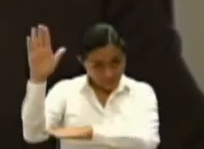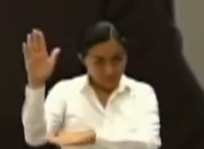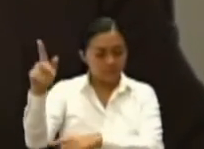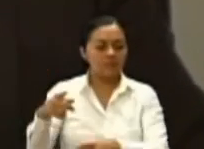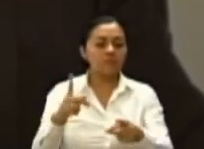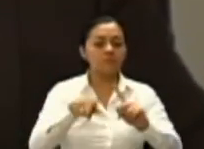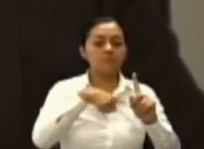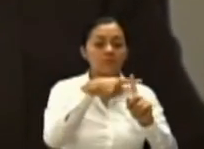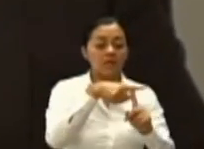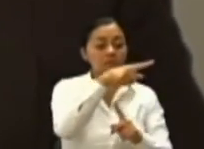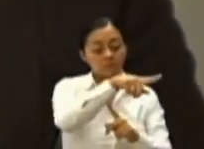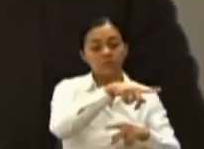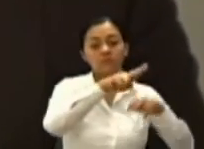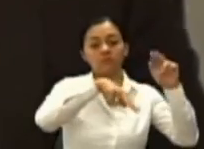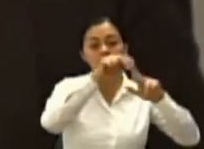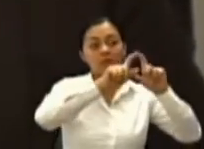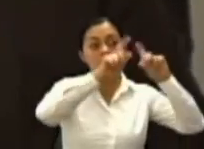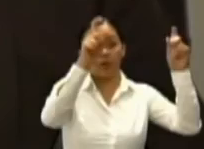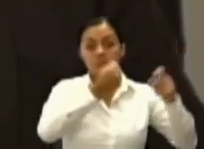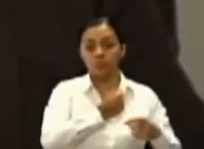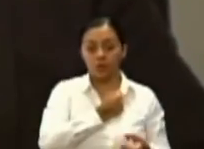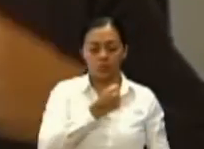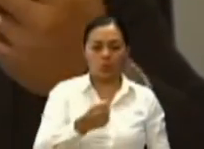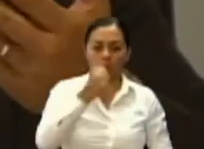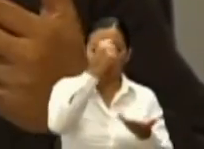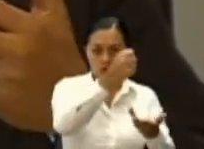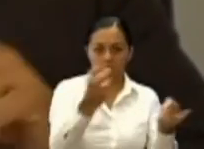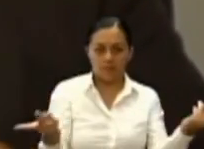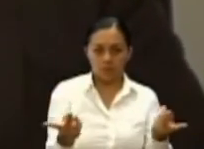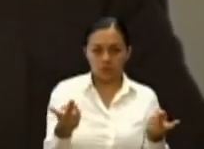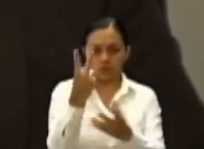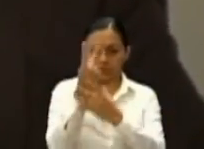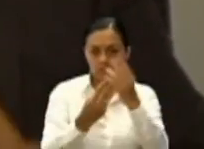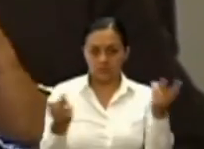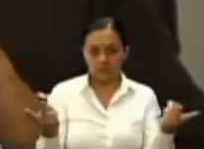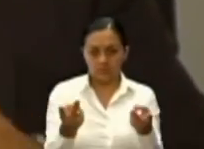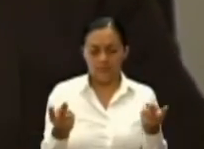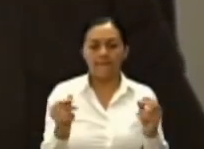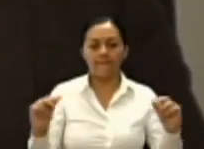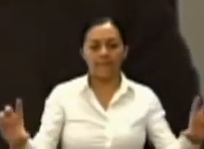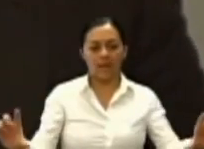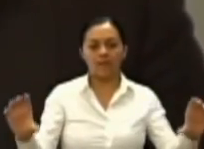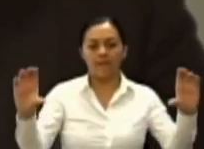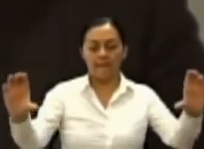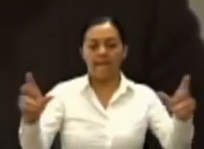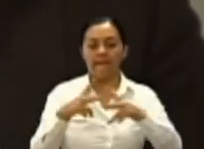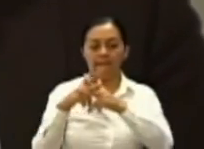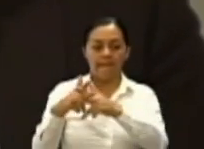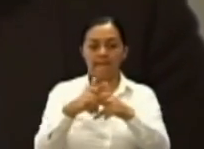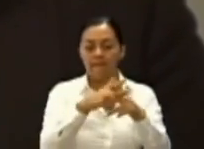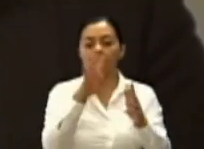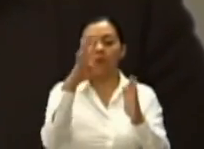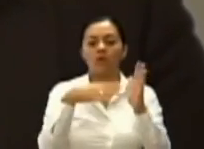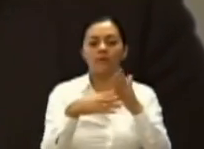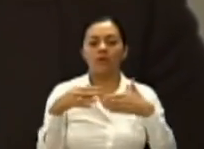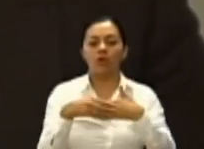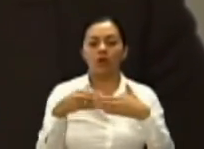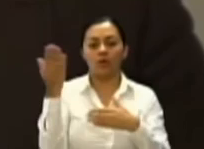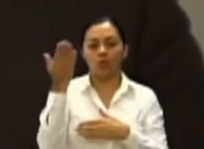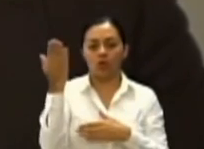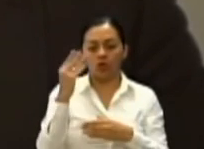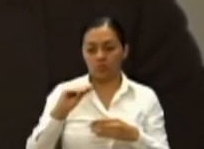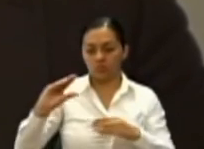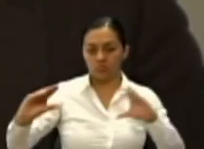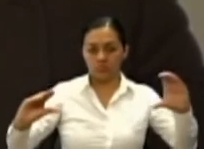38 mil dólares que todavía tienen acceso al bono de la vivienda hasta 440 mil dólares es un buen a la vivienda 4 mil dólares y sin